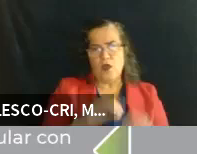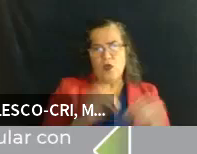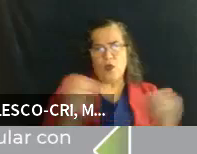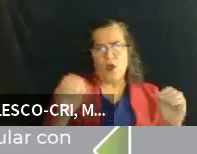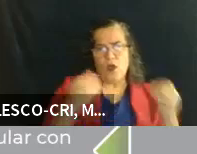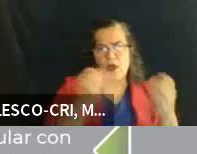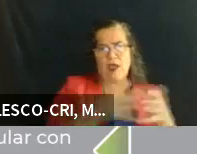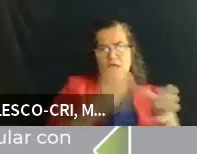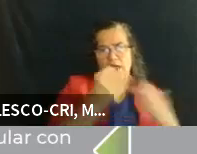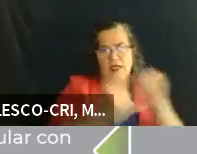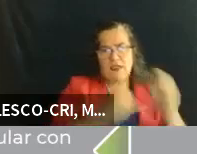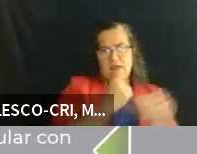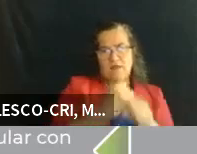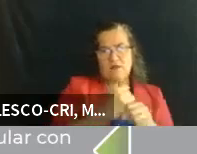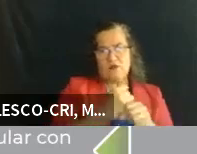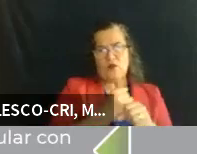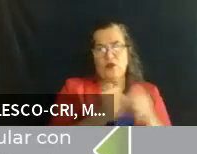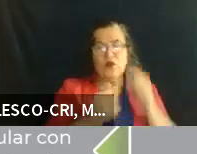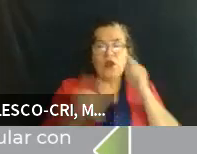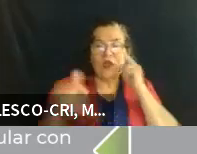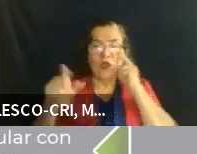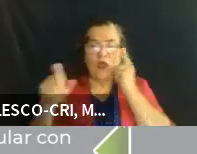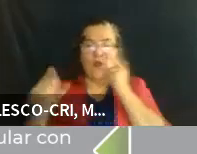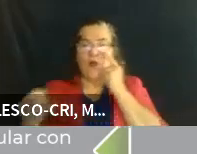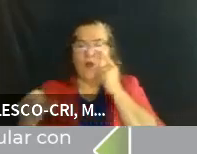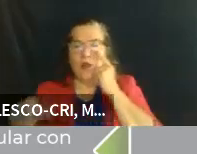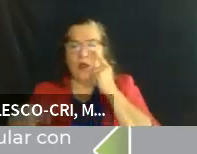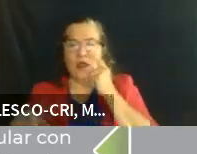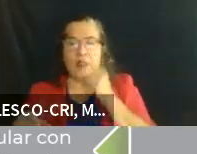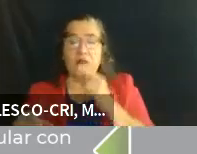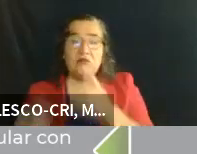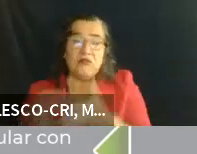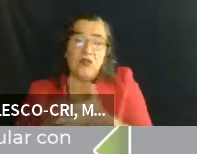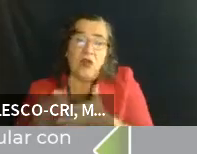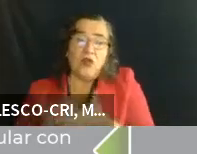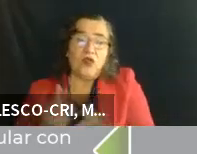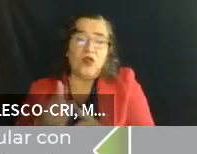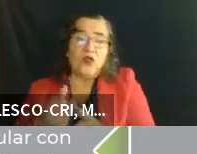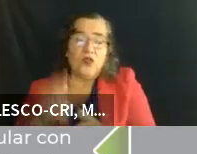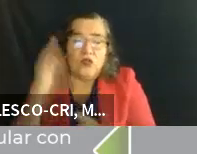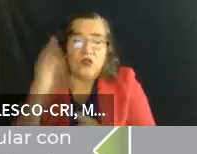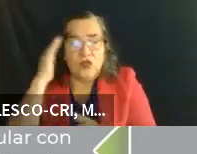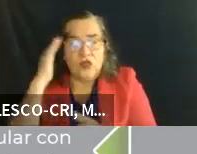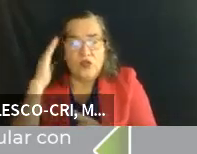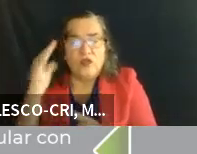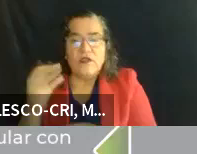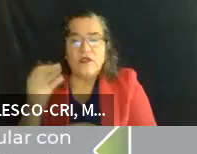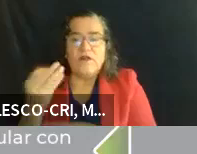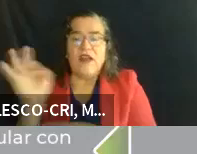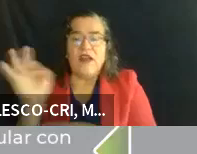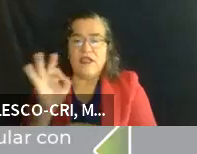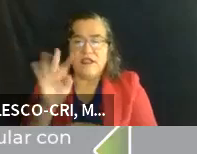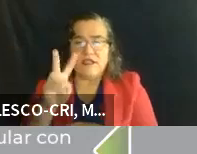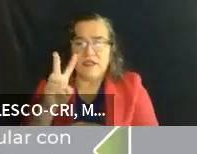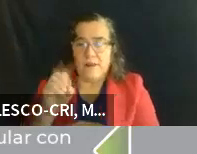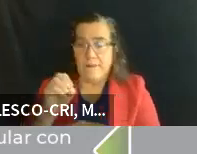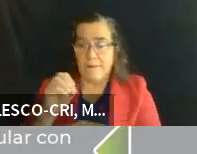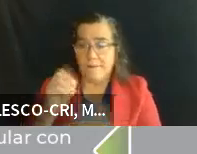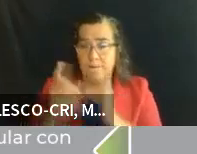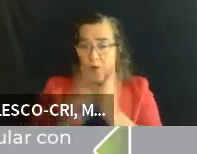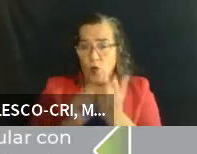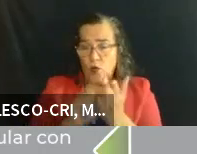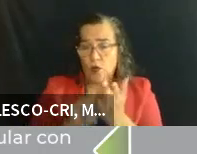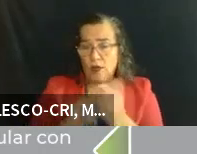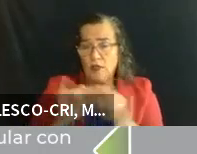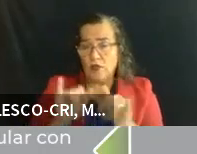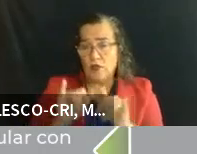internacional como es OCDE y otra de un autor que seguramente todos ustedes conocen, es un autor francés con más de 20 publicaciones sobre este tema o más,